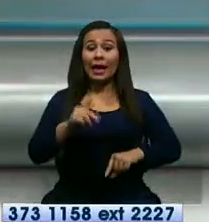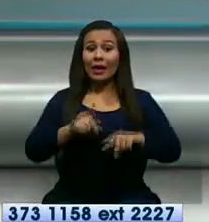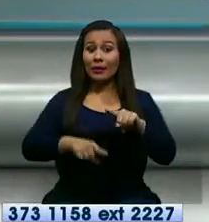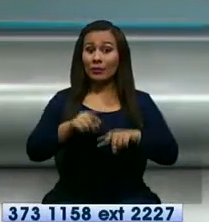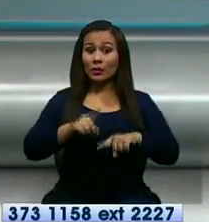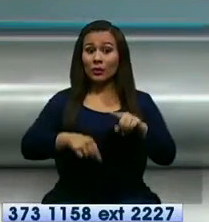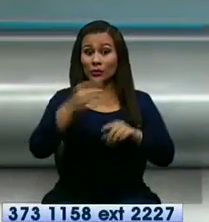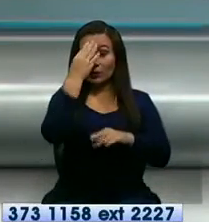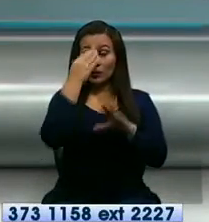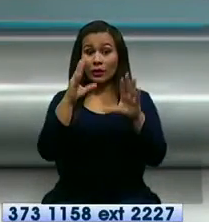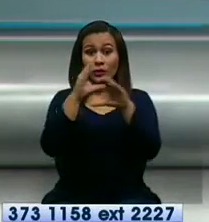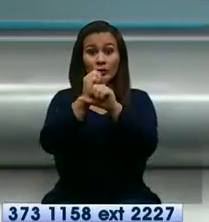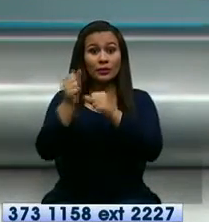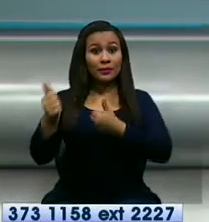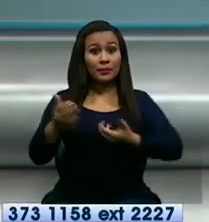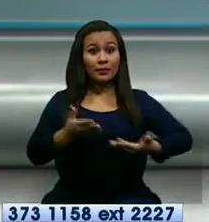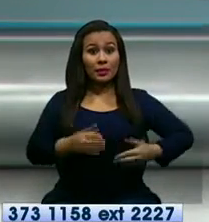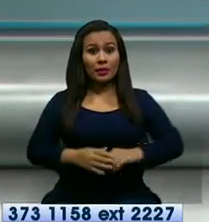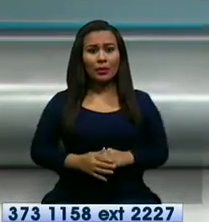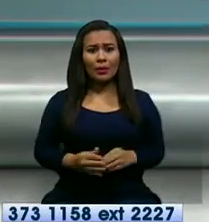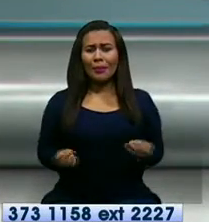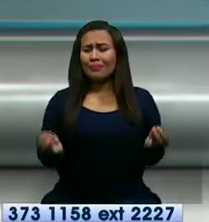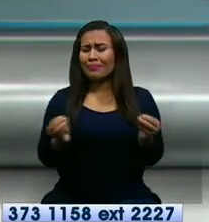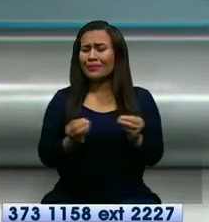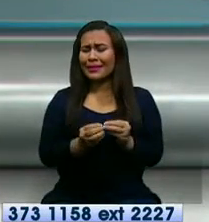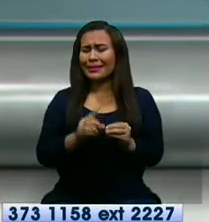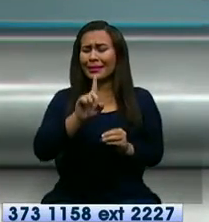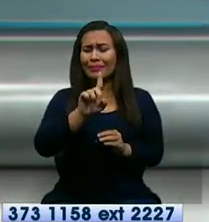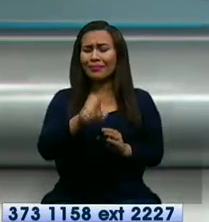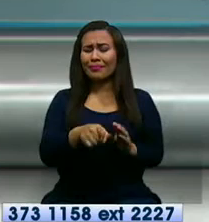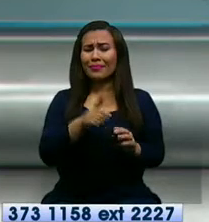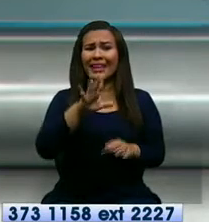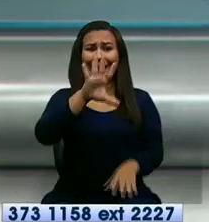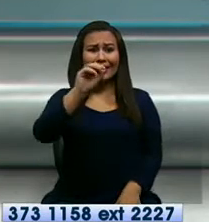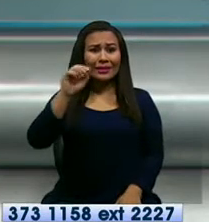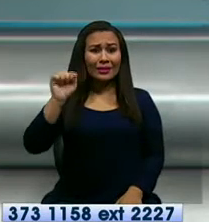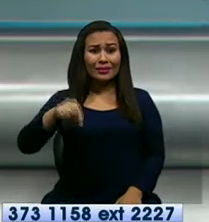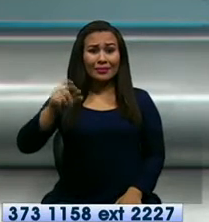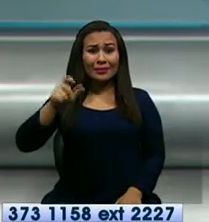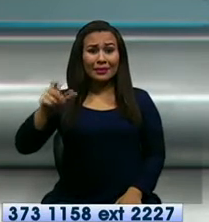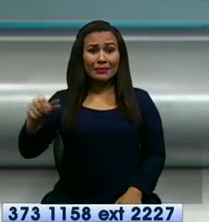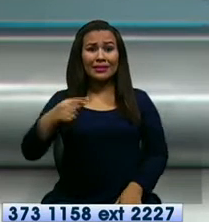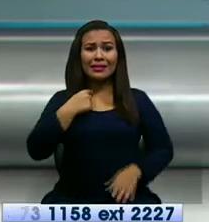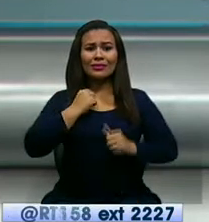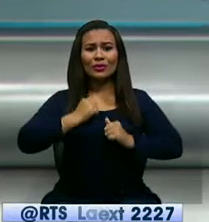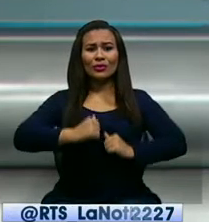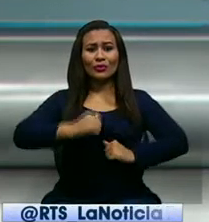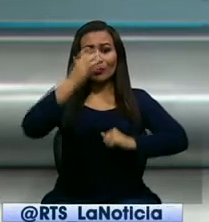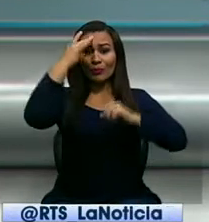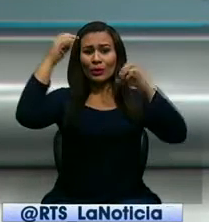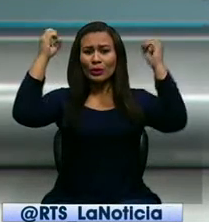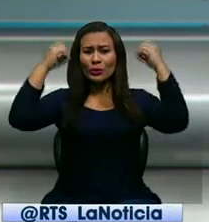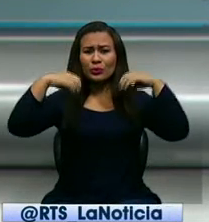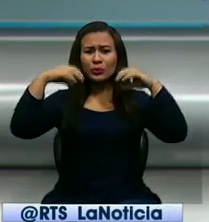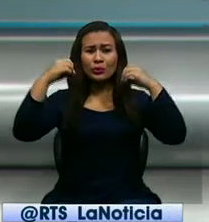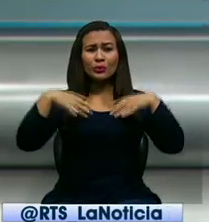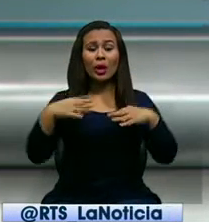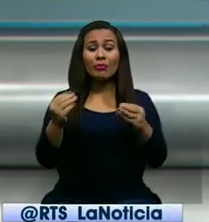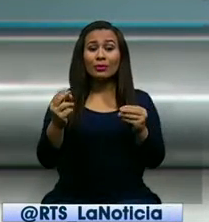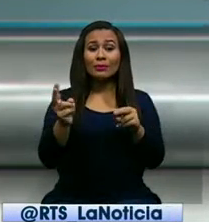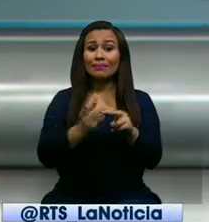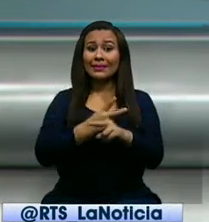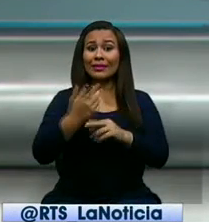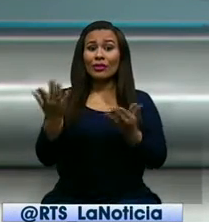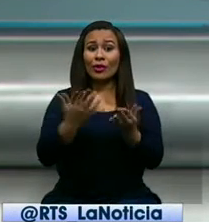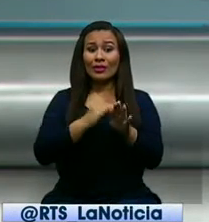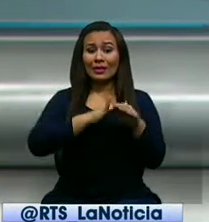Amigos, buenas noches y bienvenidos. Más de 500,000 de peruanos se han visto afectados por el fuerte temporal que azota la costa de